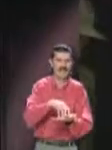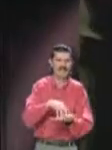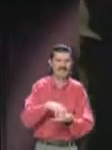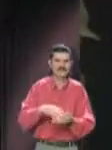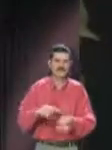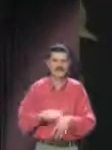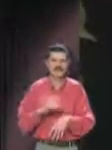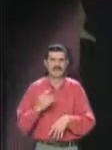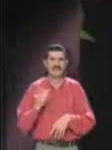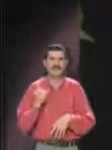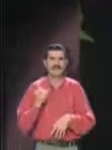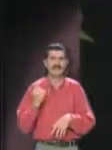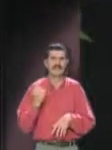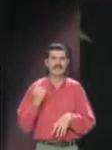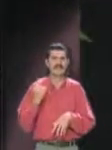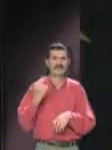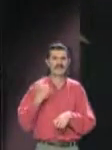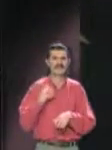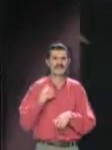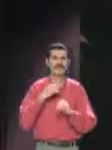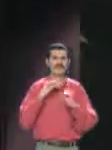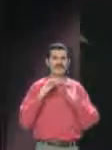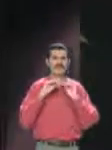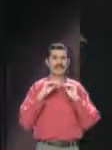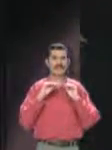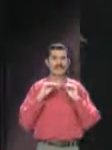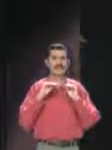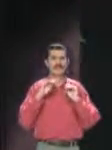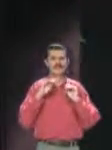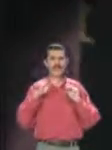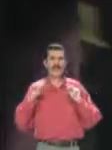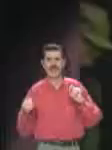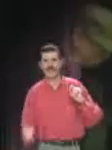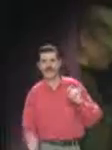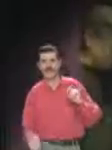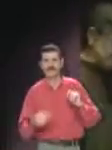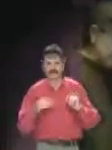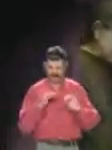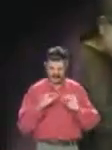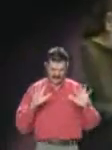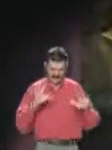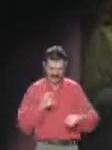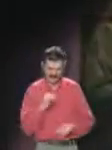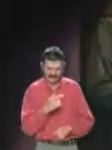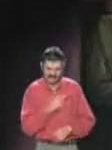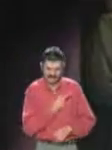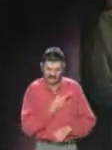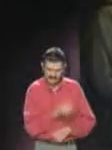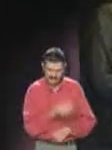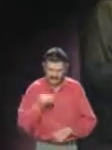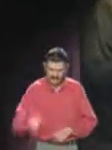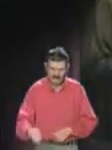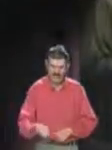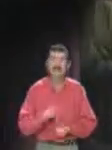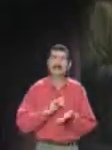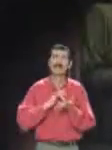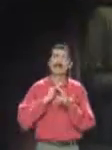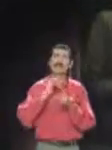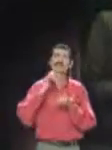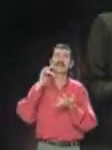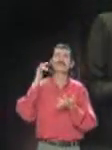gelatina. Por favor, papá, bájame. ¡Claro que sí, con mucho gusto! ¿Cómo no? Gracias.